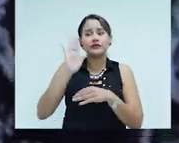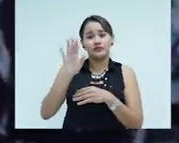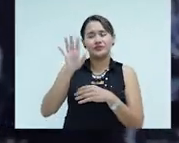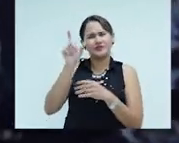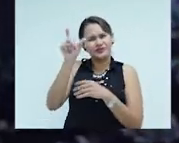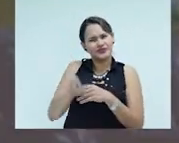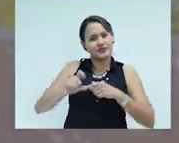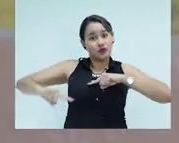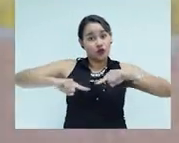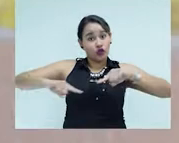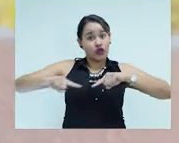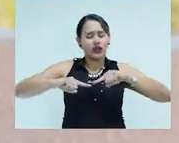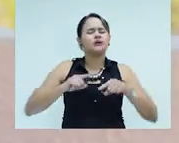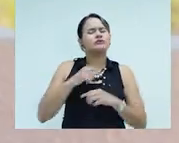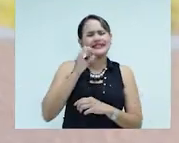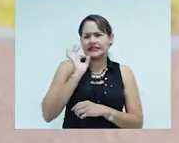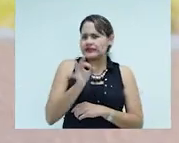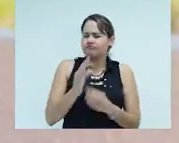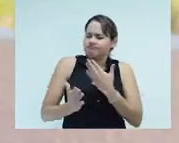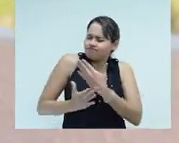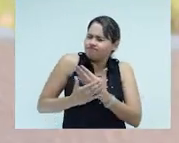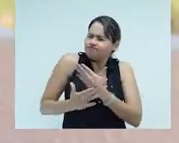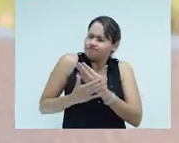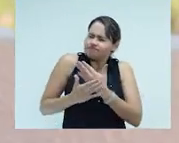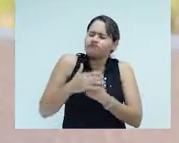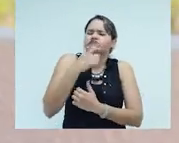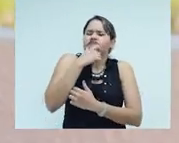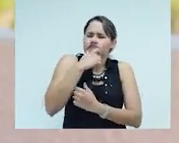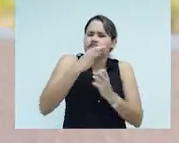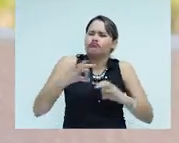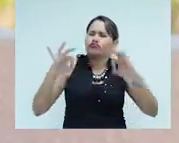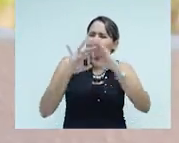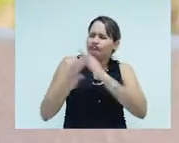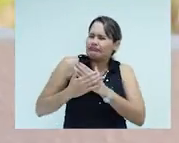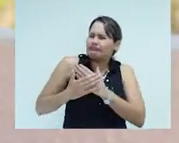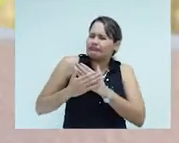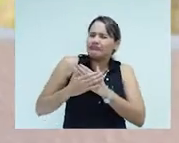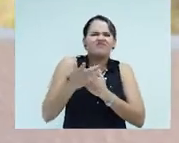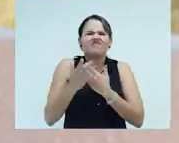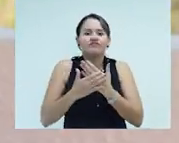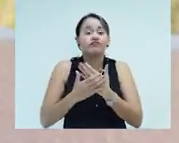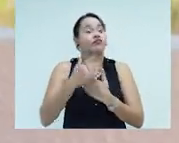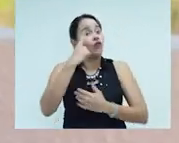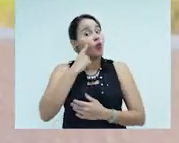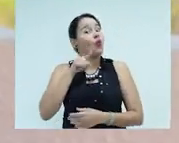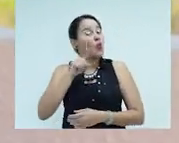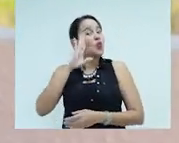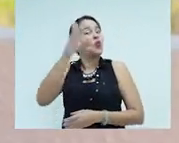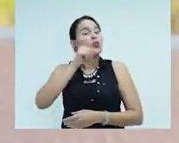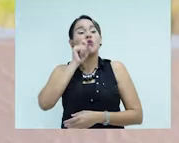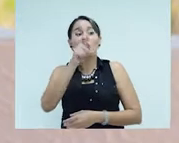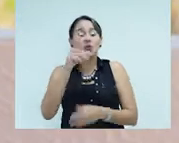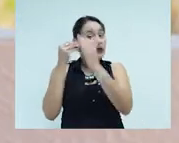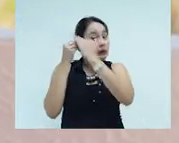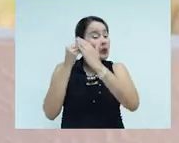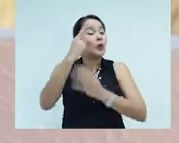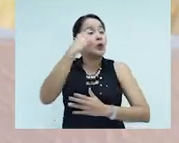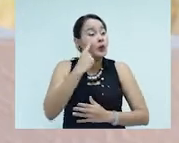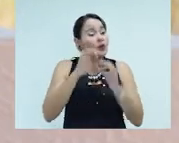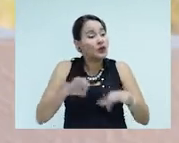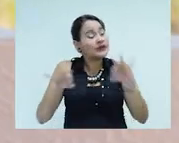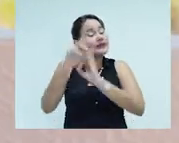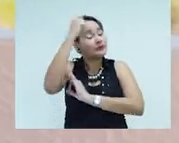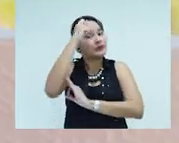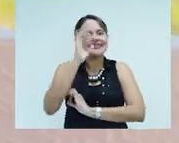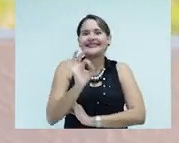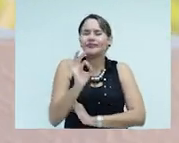Durante toda la carrera, la coordinadora del programa siempre ponía mucho énfasis. Esto les va a salir en